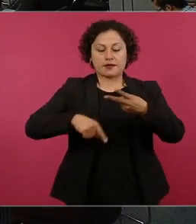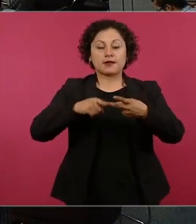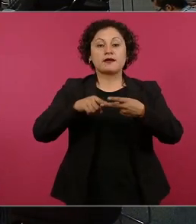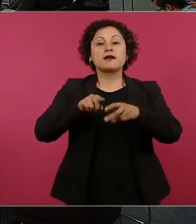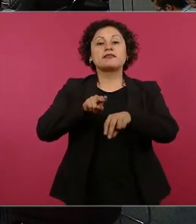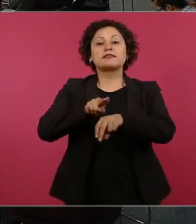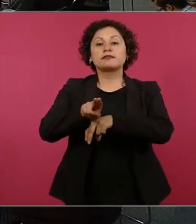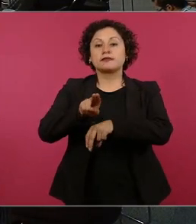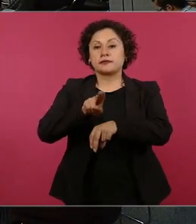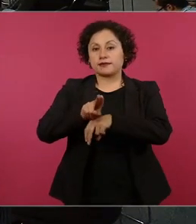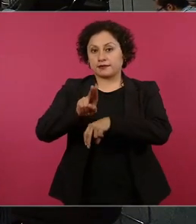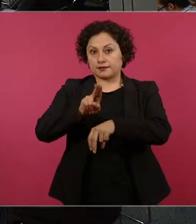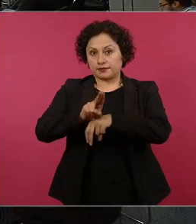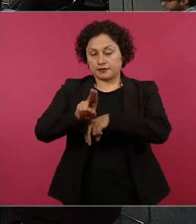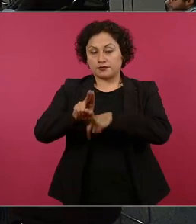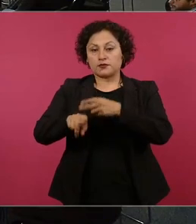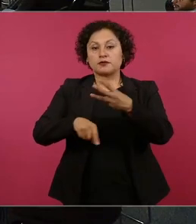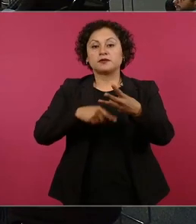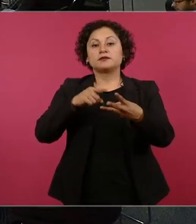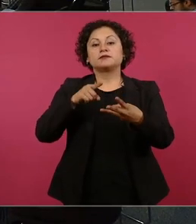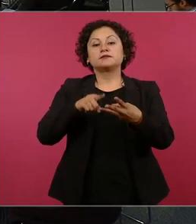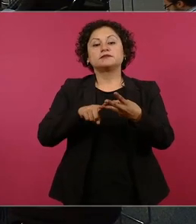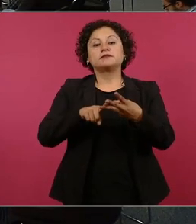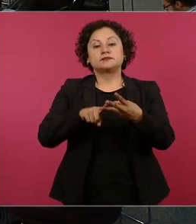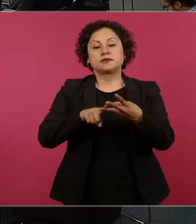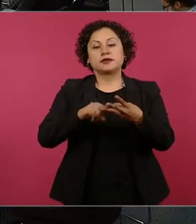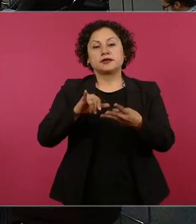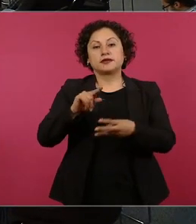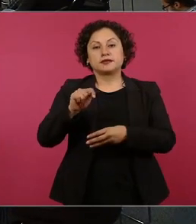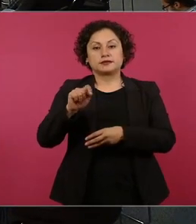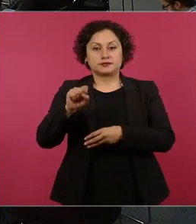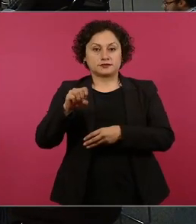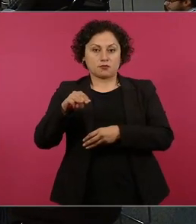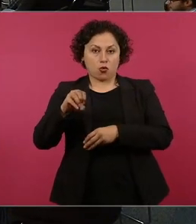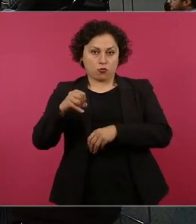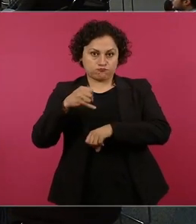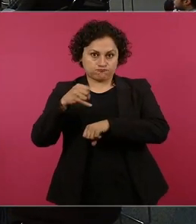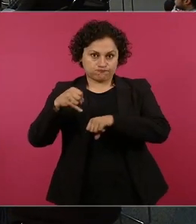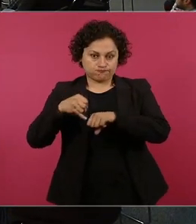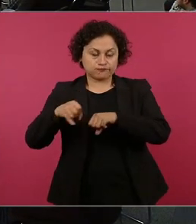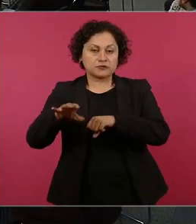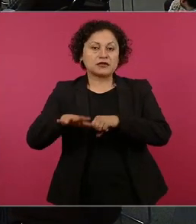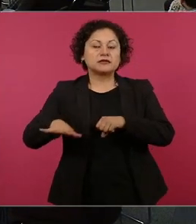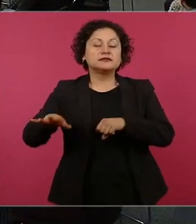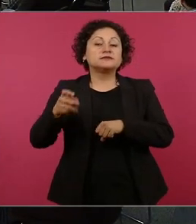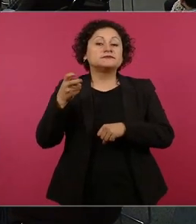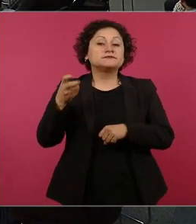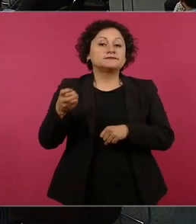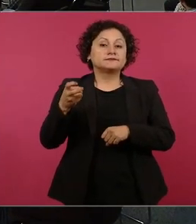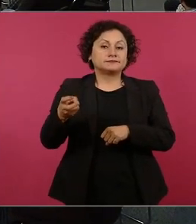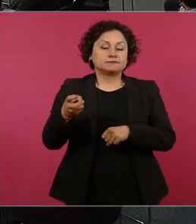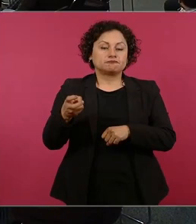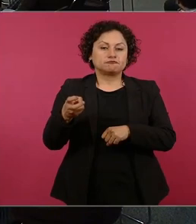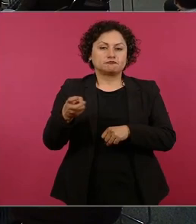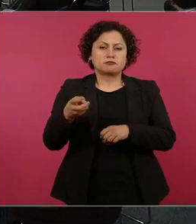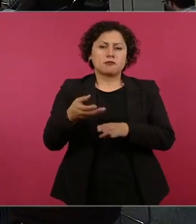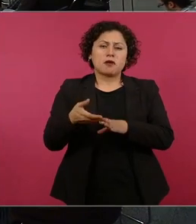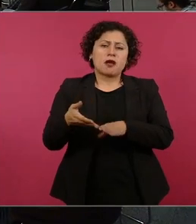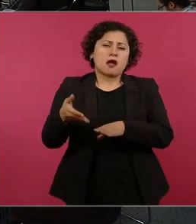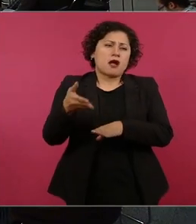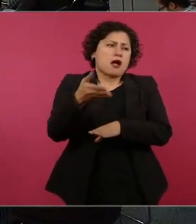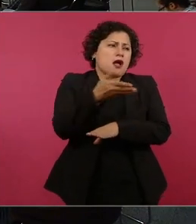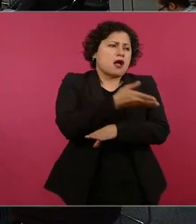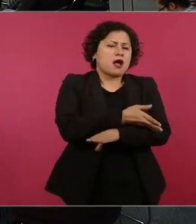Nicaragua y el ismo y desde principios del